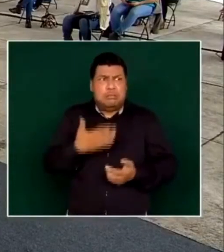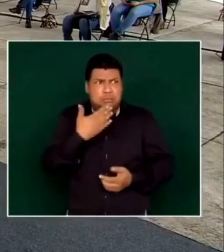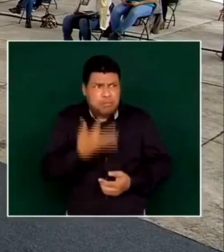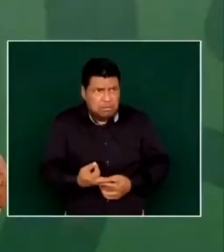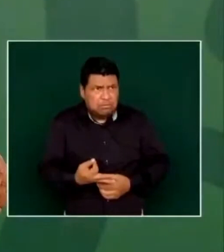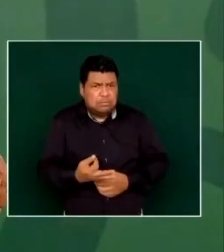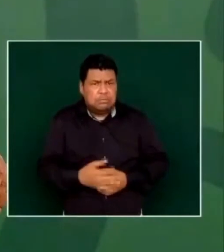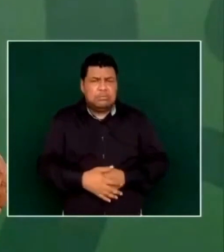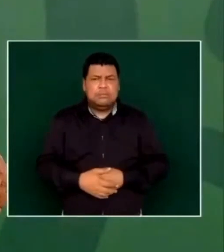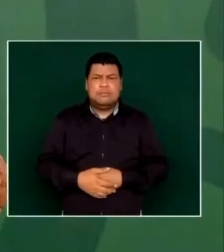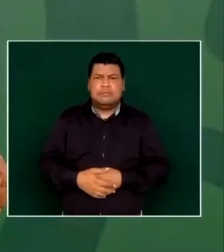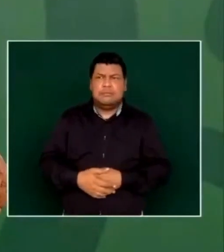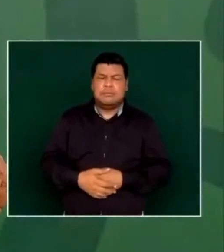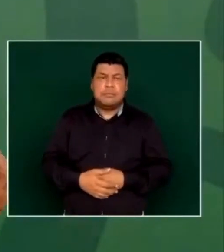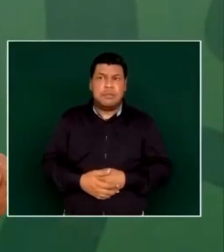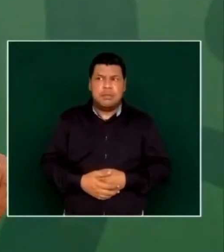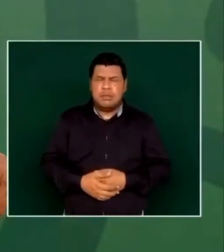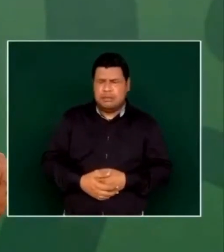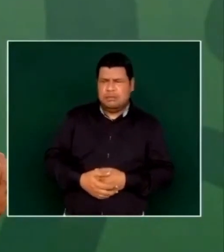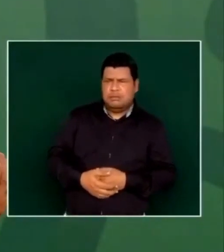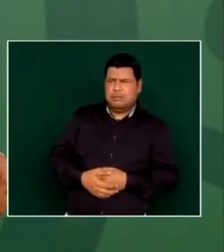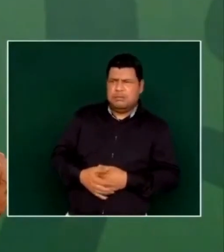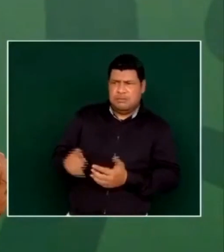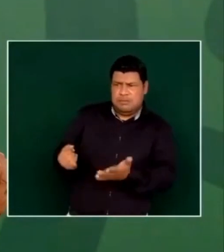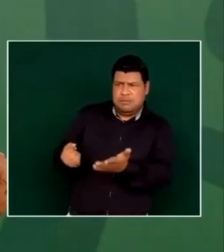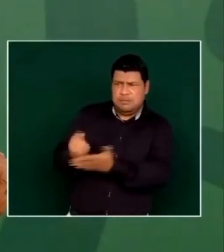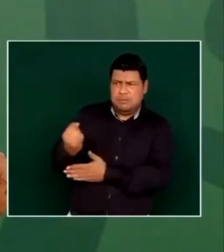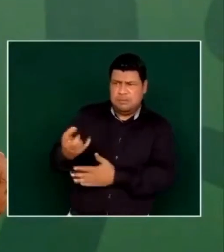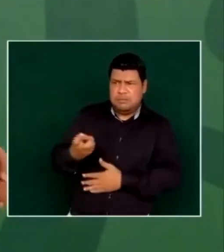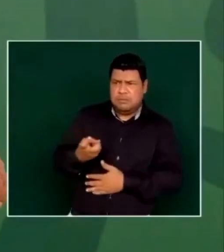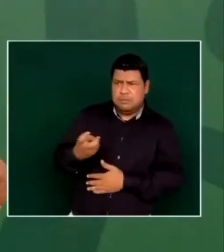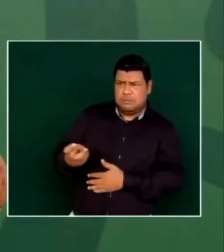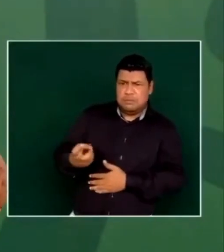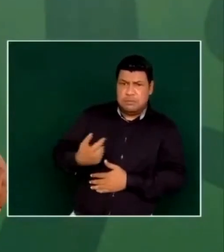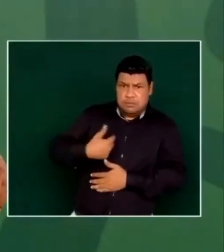No estoy de acuerdo con esa